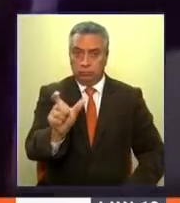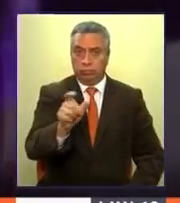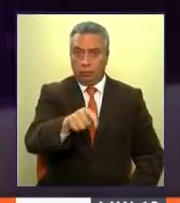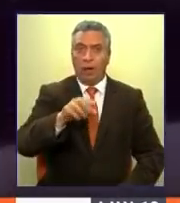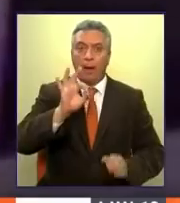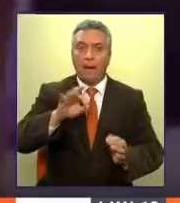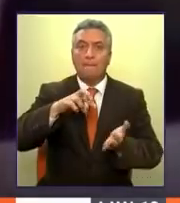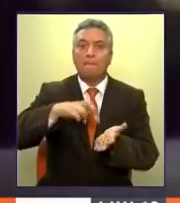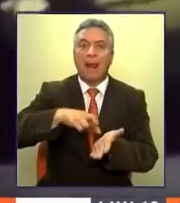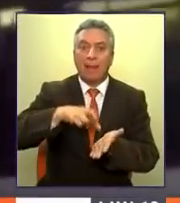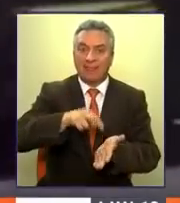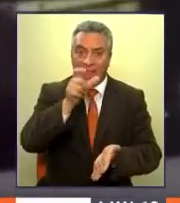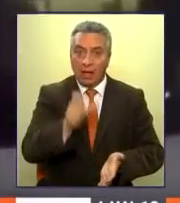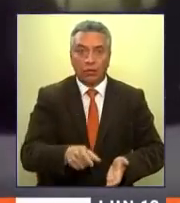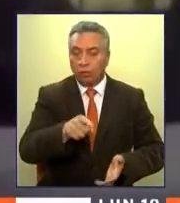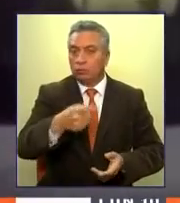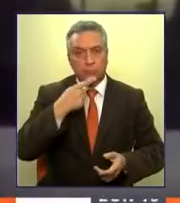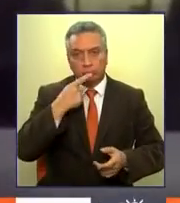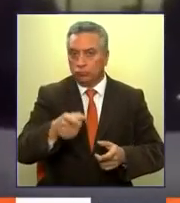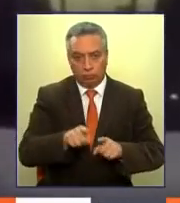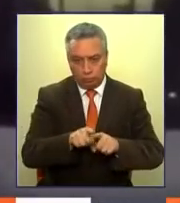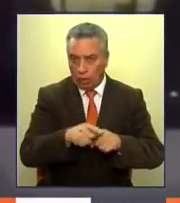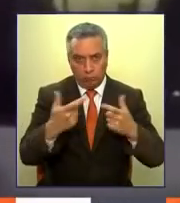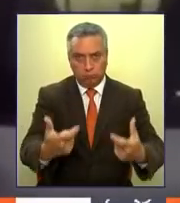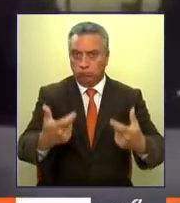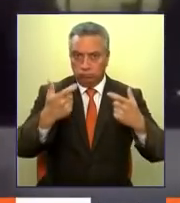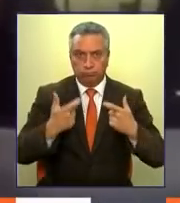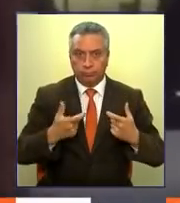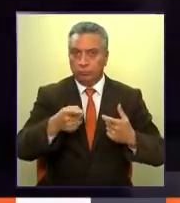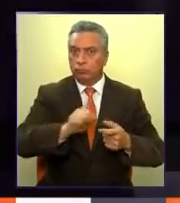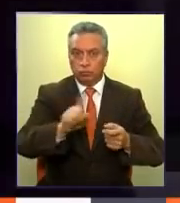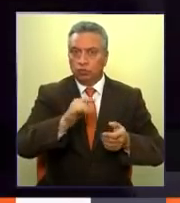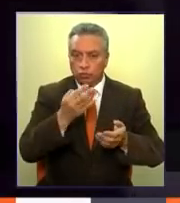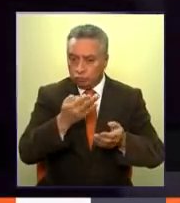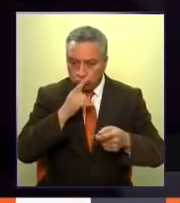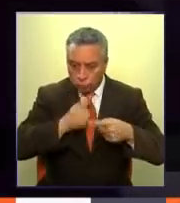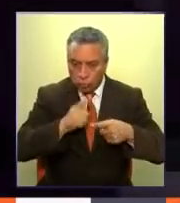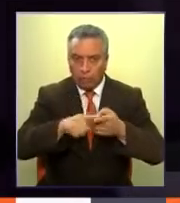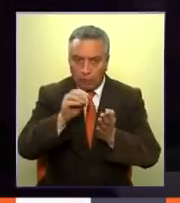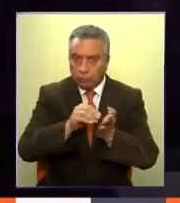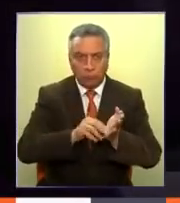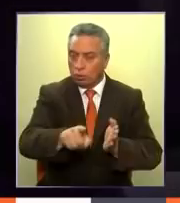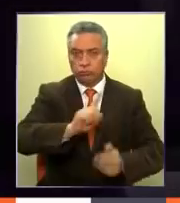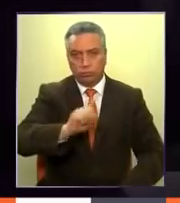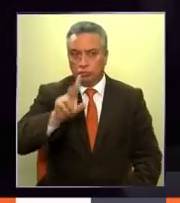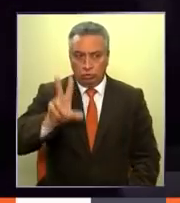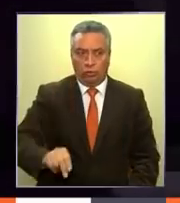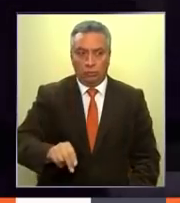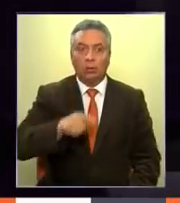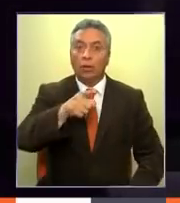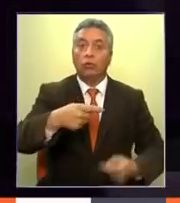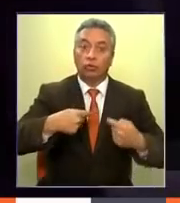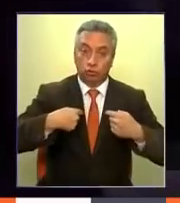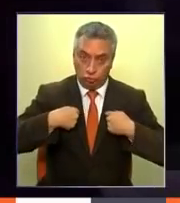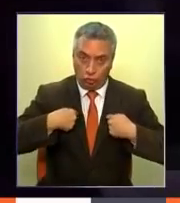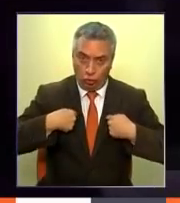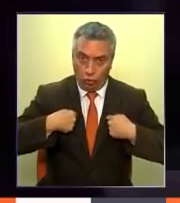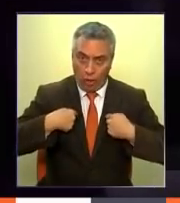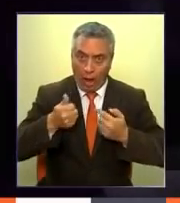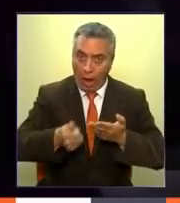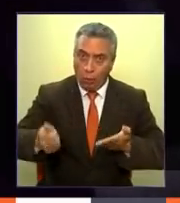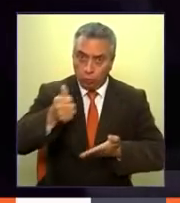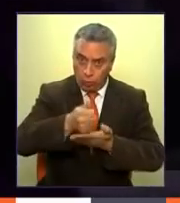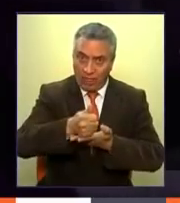diputado se negó a completar la fiscalización con el registro de sus datos. Yo soy la autoridad pública acá.